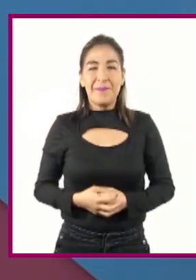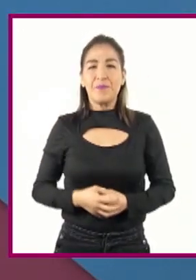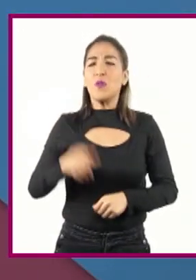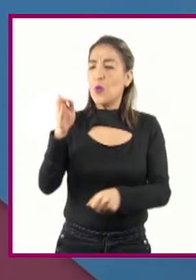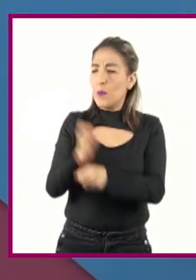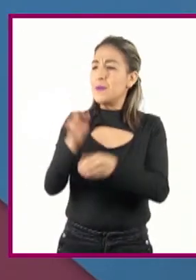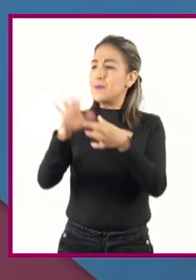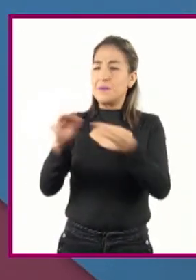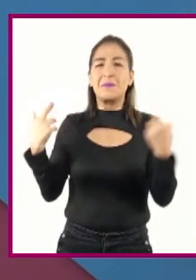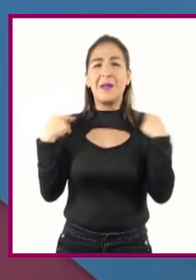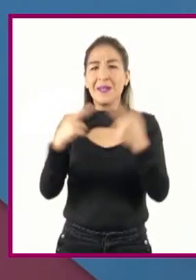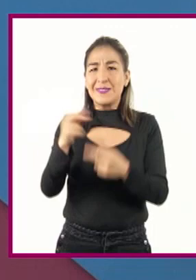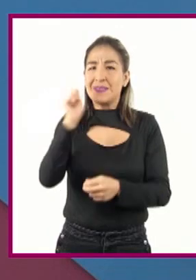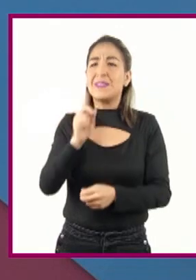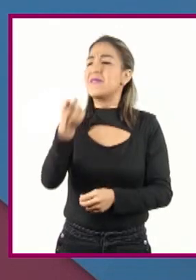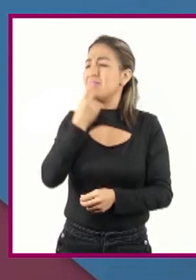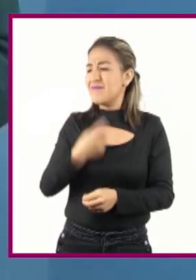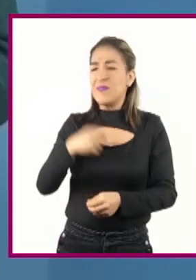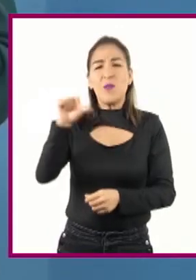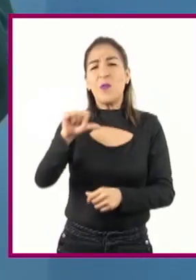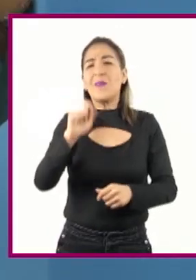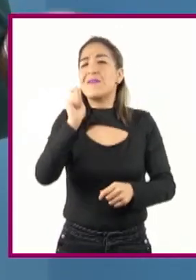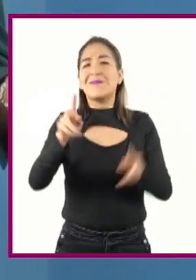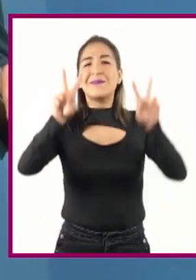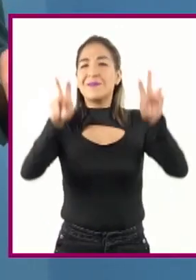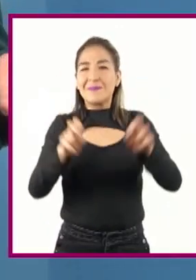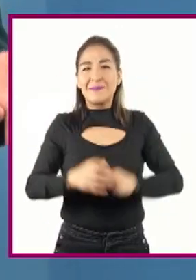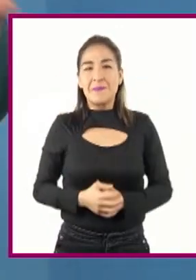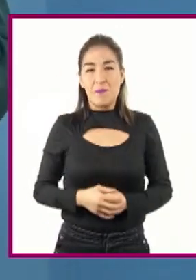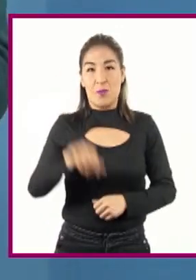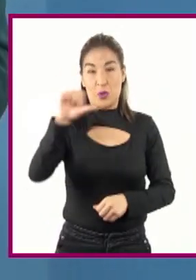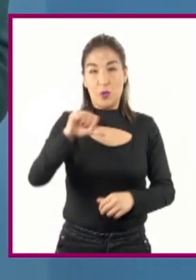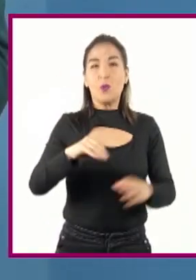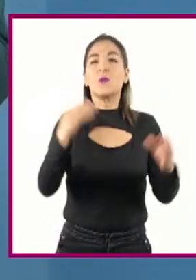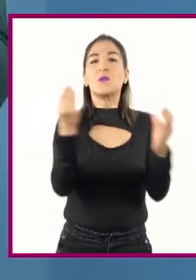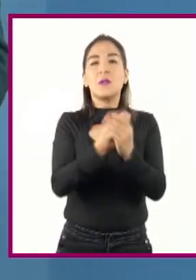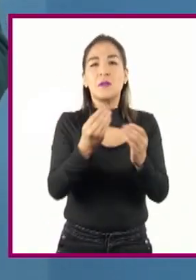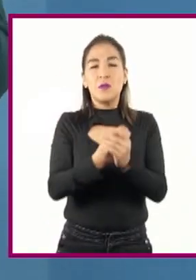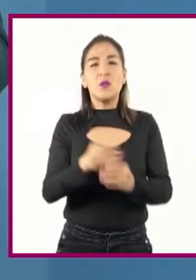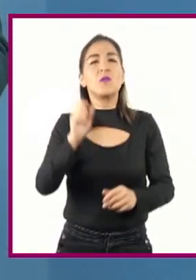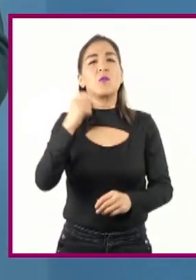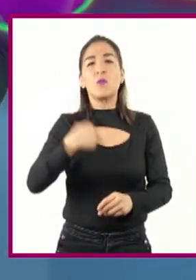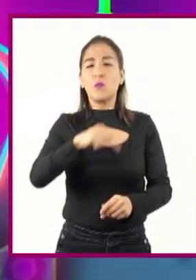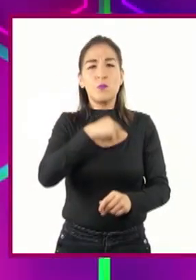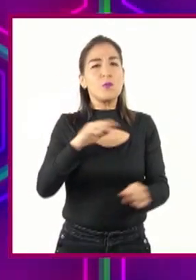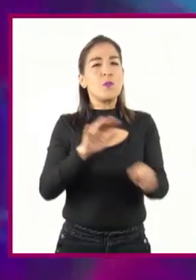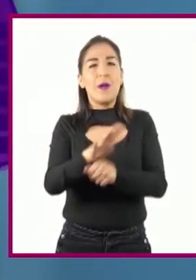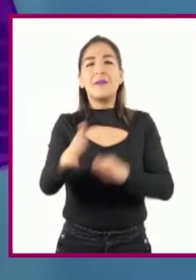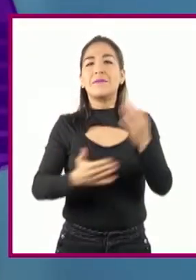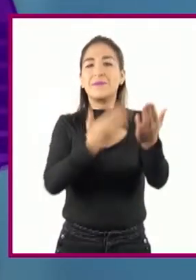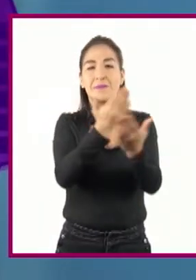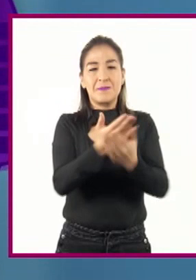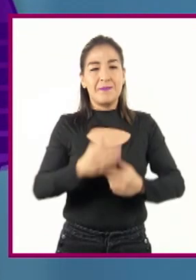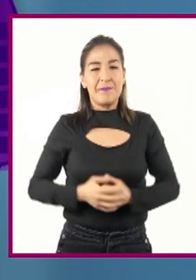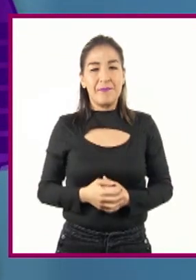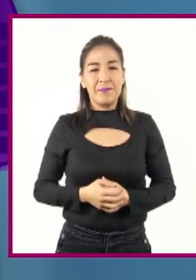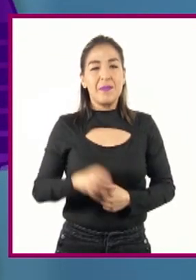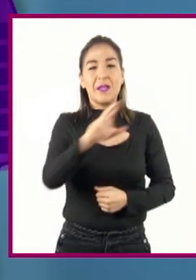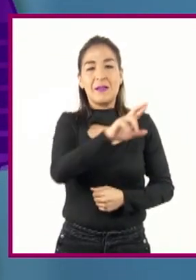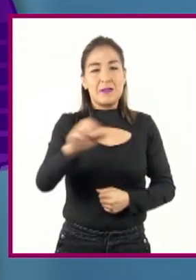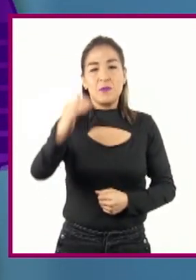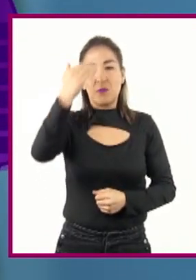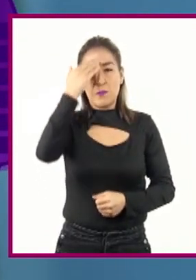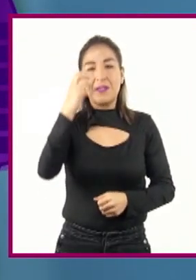maestra, ¿qué vamos a ver el día de hoy? En esta sesión, Nadia, nuestro propósito será